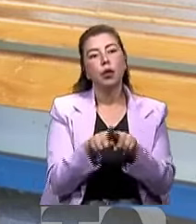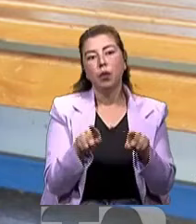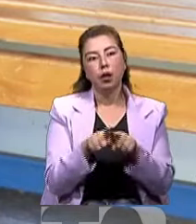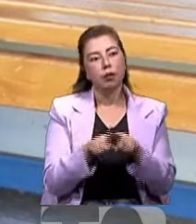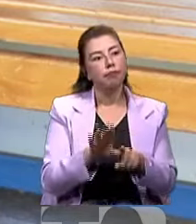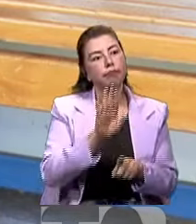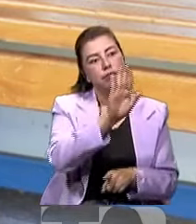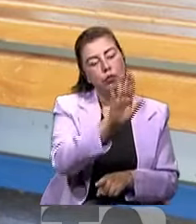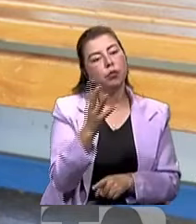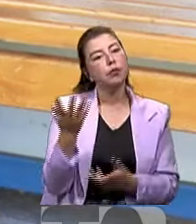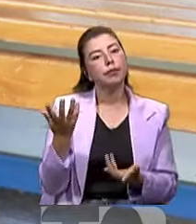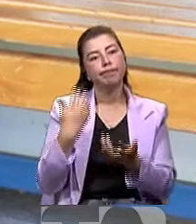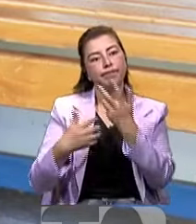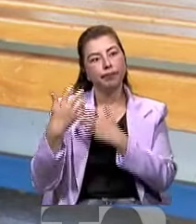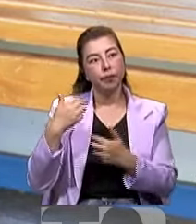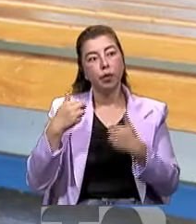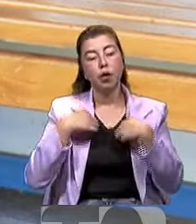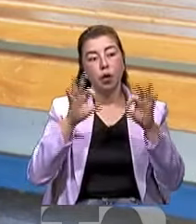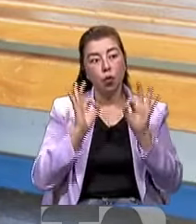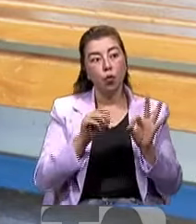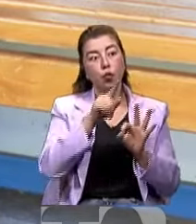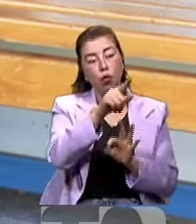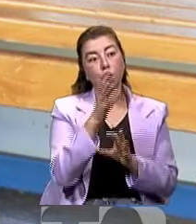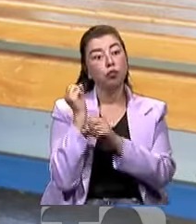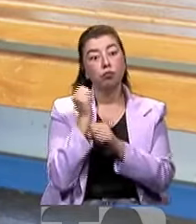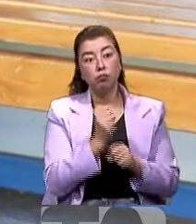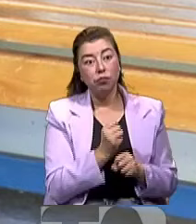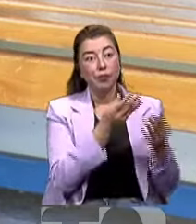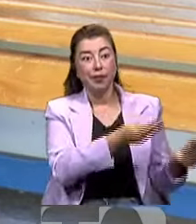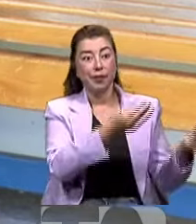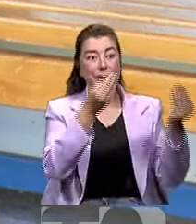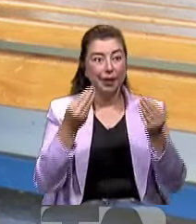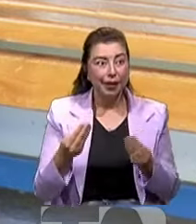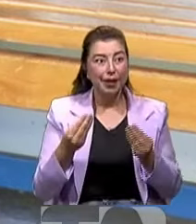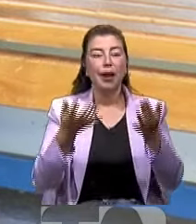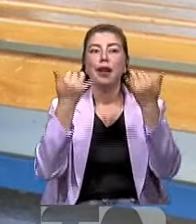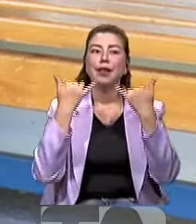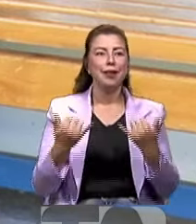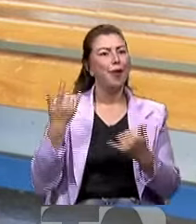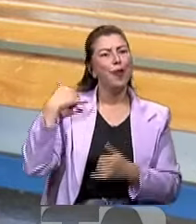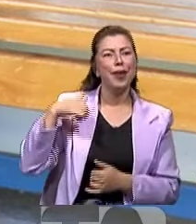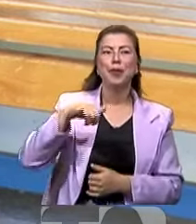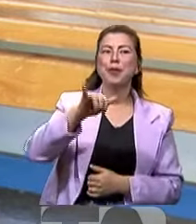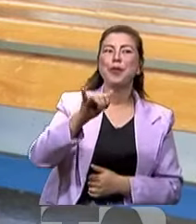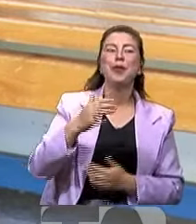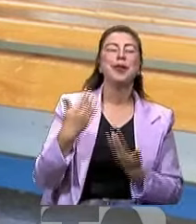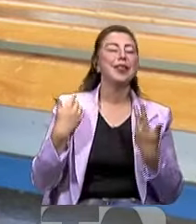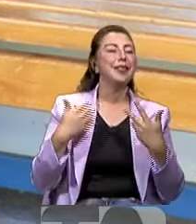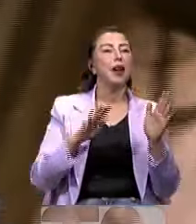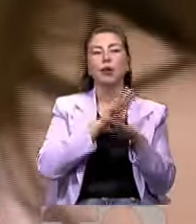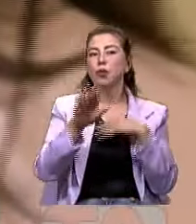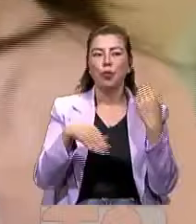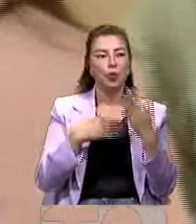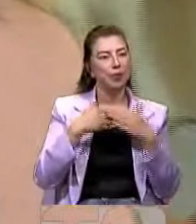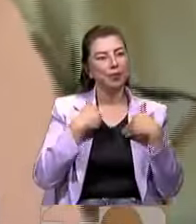la misma historia con Gambito si no hubiera llegado a la fundación. Es una solución que desde ahora en adelante pueden contar con todos los animalitos.